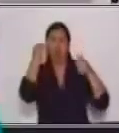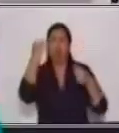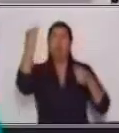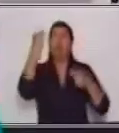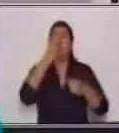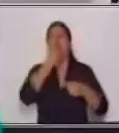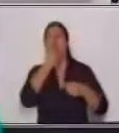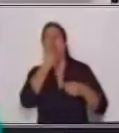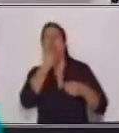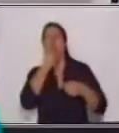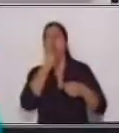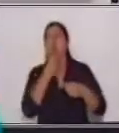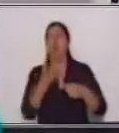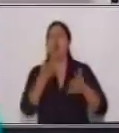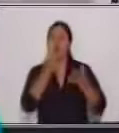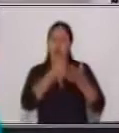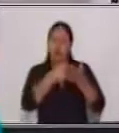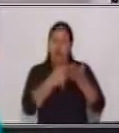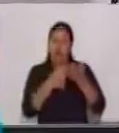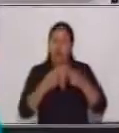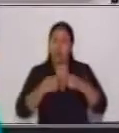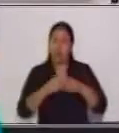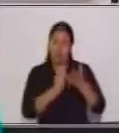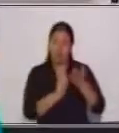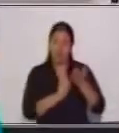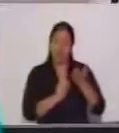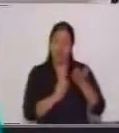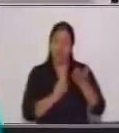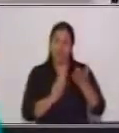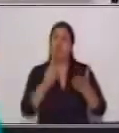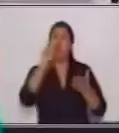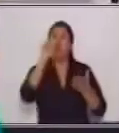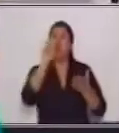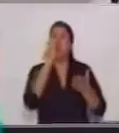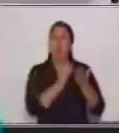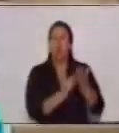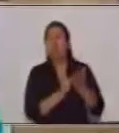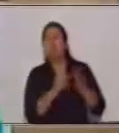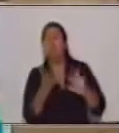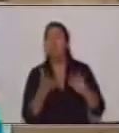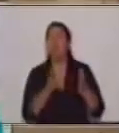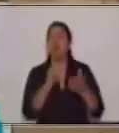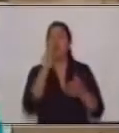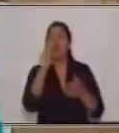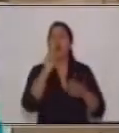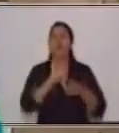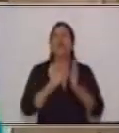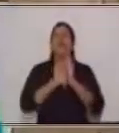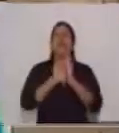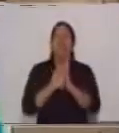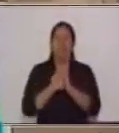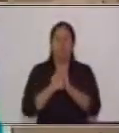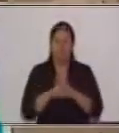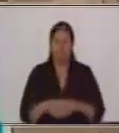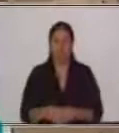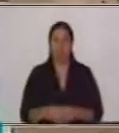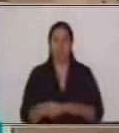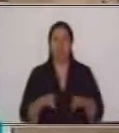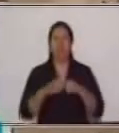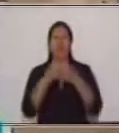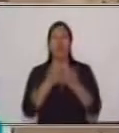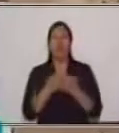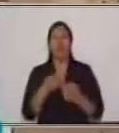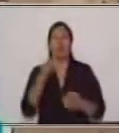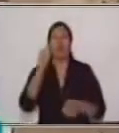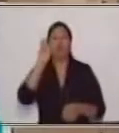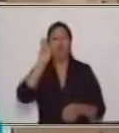esbozo, escribir el primer borrador y los borradores necesarios. ¿Cuál es su finalidad? Es la de argumentar una